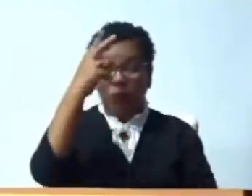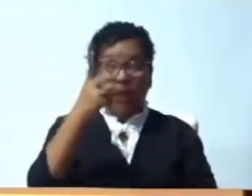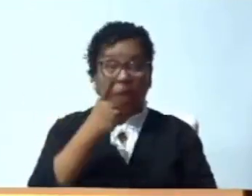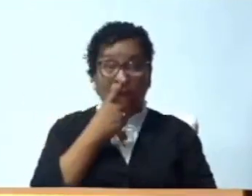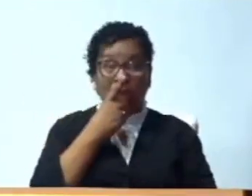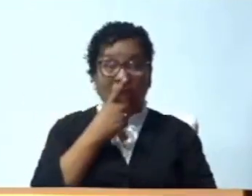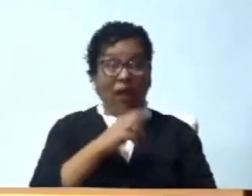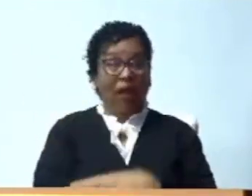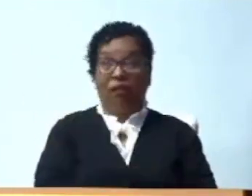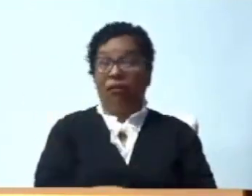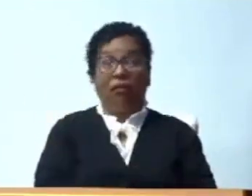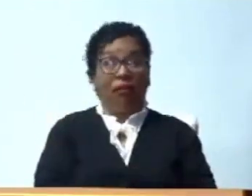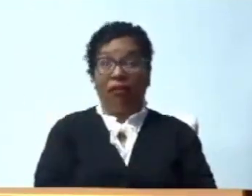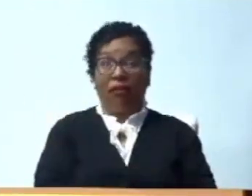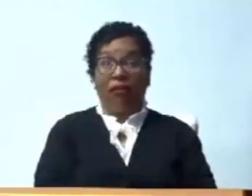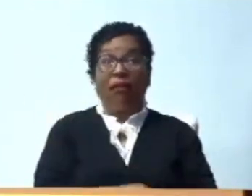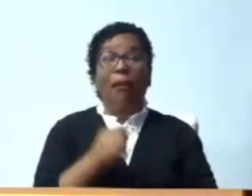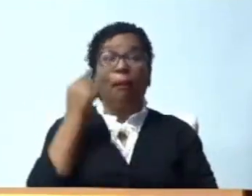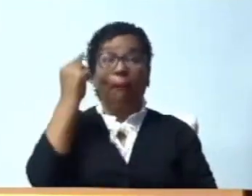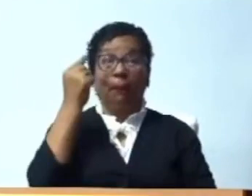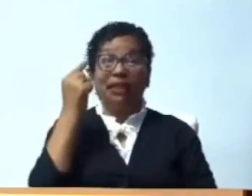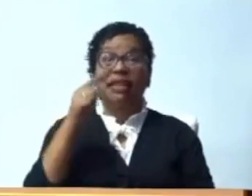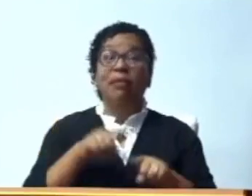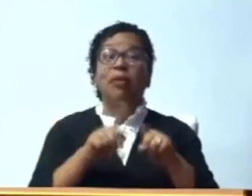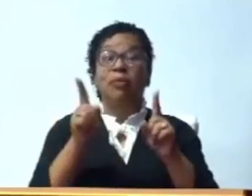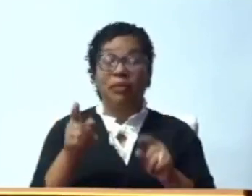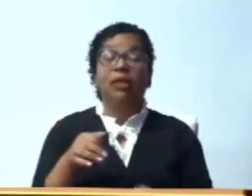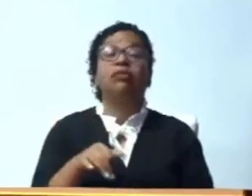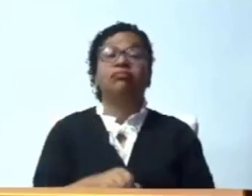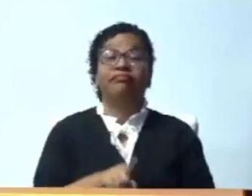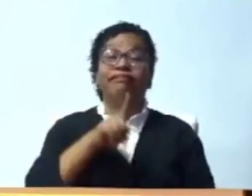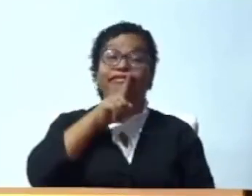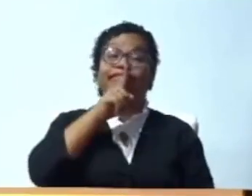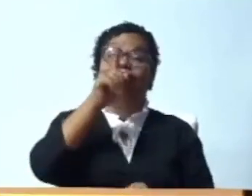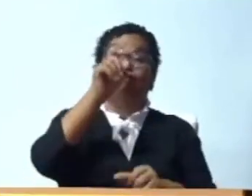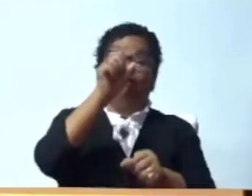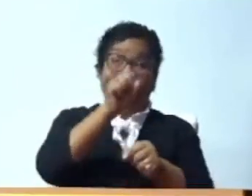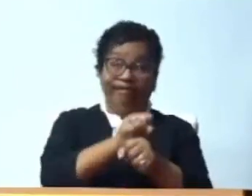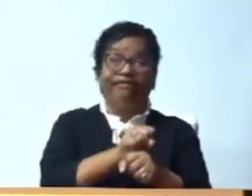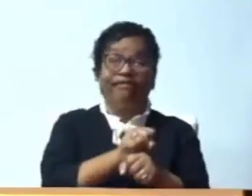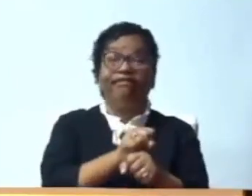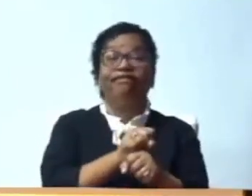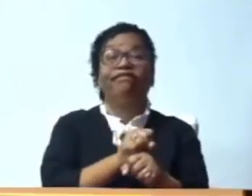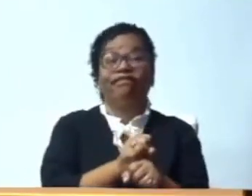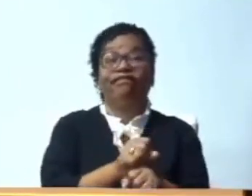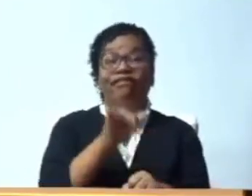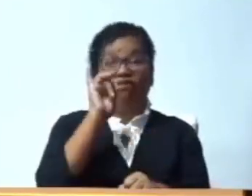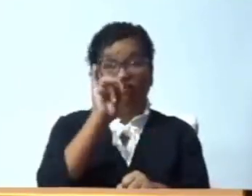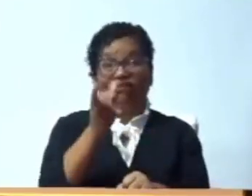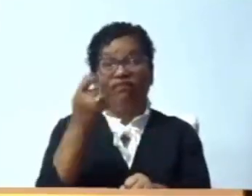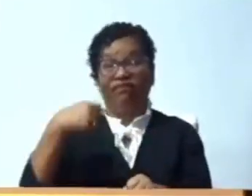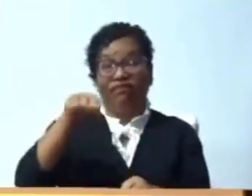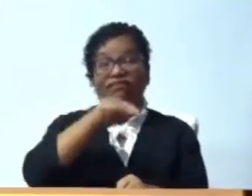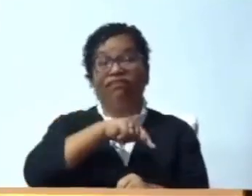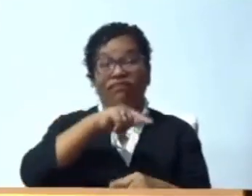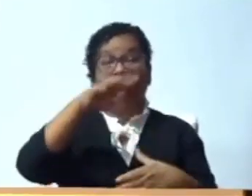embargo vivimos esa situación en tal virtud